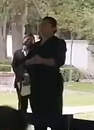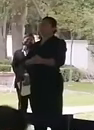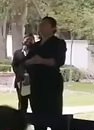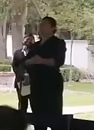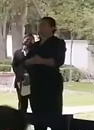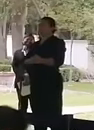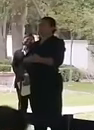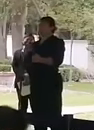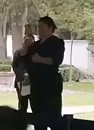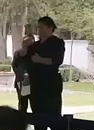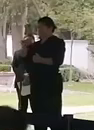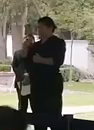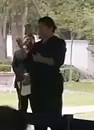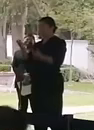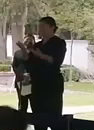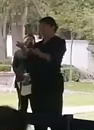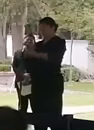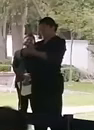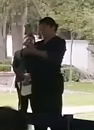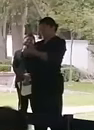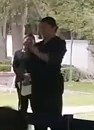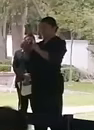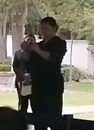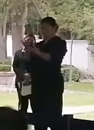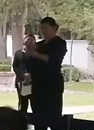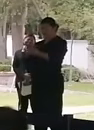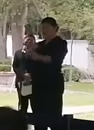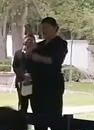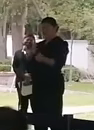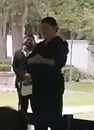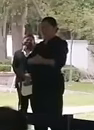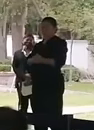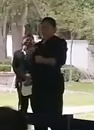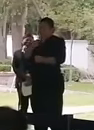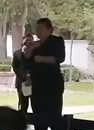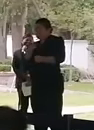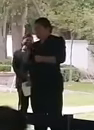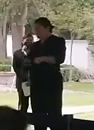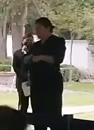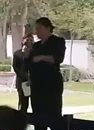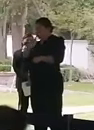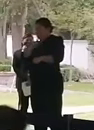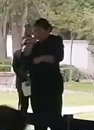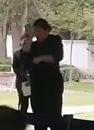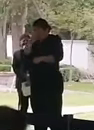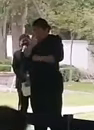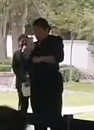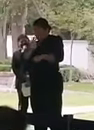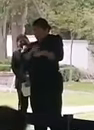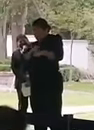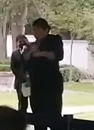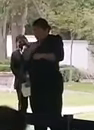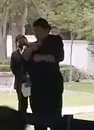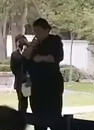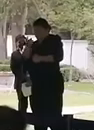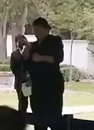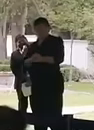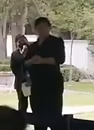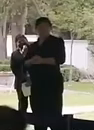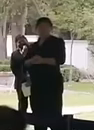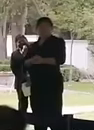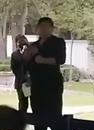de la cooperación que ya llevamos con Tlaxcala, y si me permite, y si la gobernadora está, sé que está dispuesta de hablar de